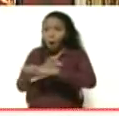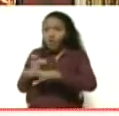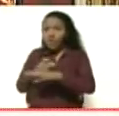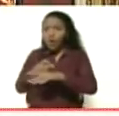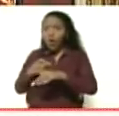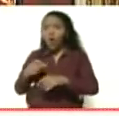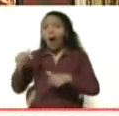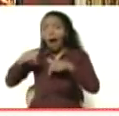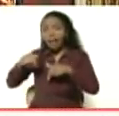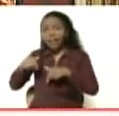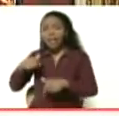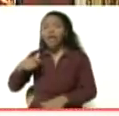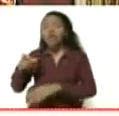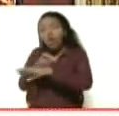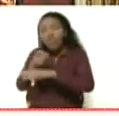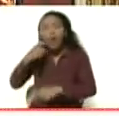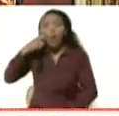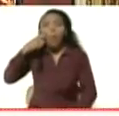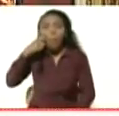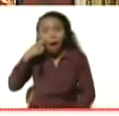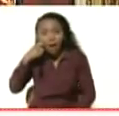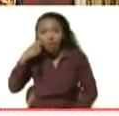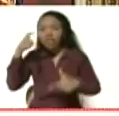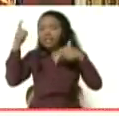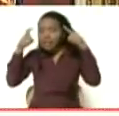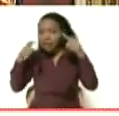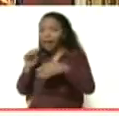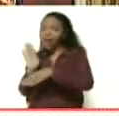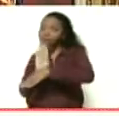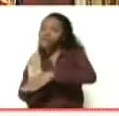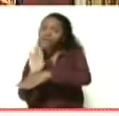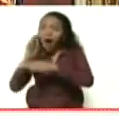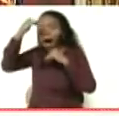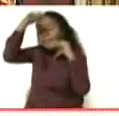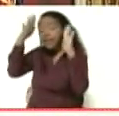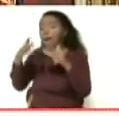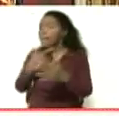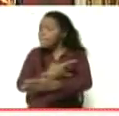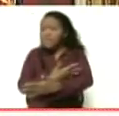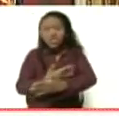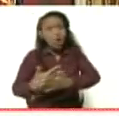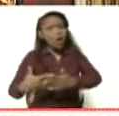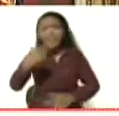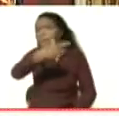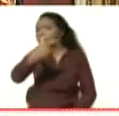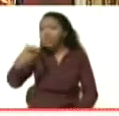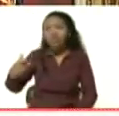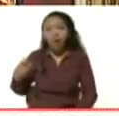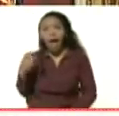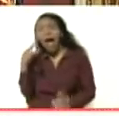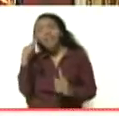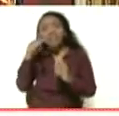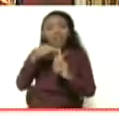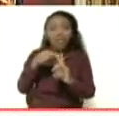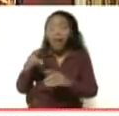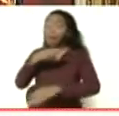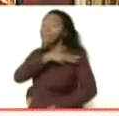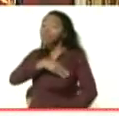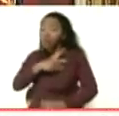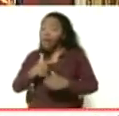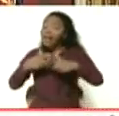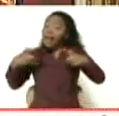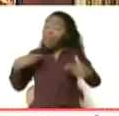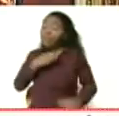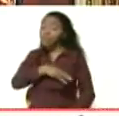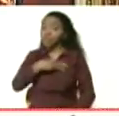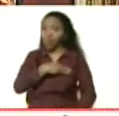Venezuela es un gobierno humanista que protege y atiende a millones de seres humanos a través de las misiones y grandes